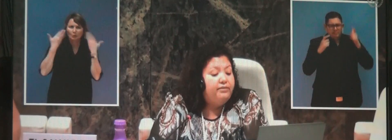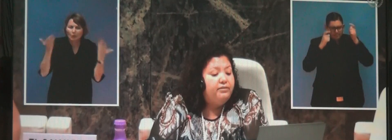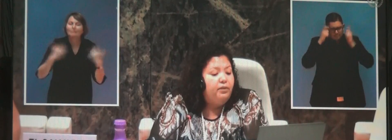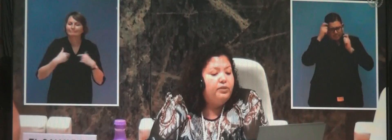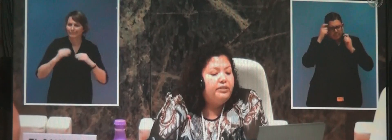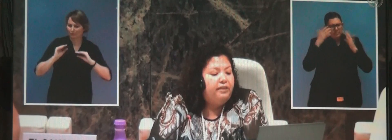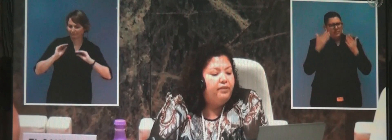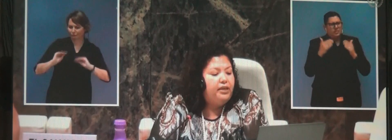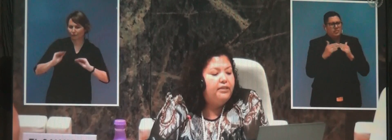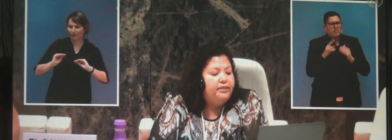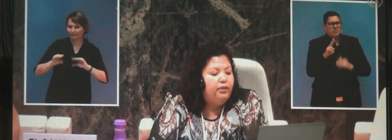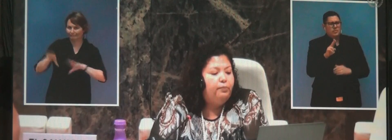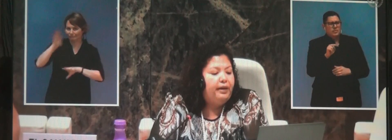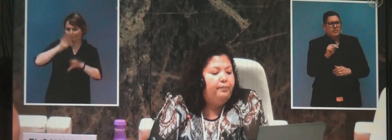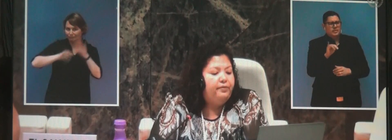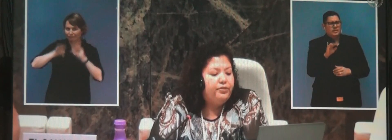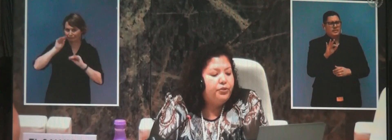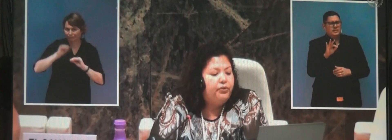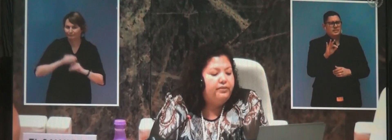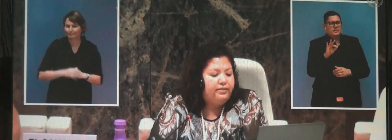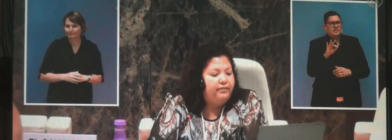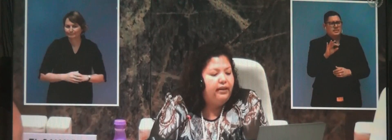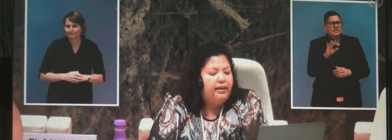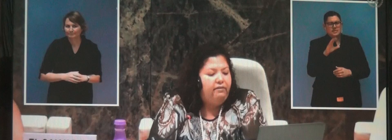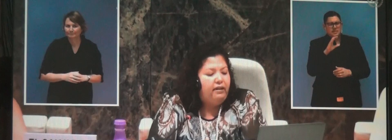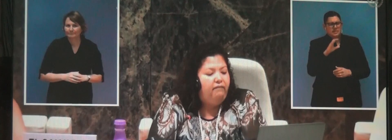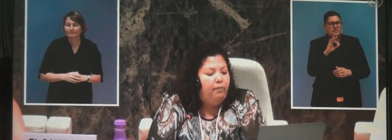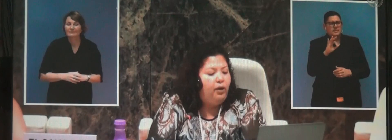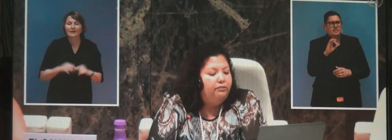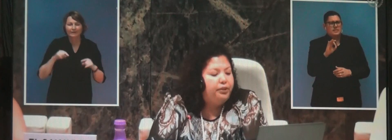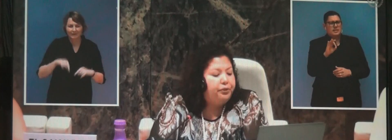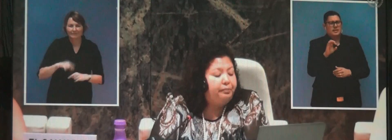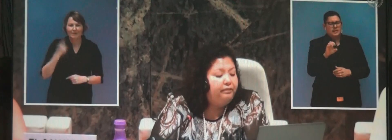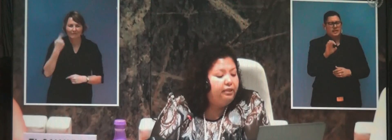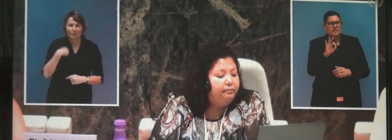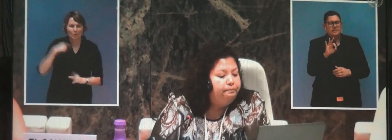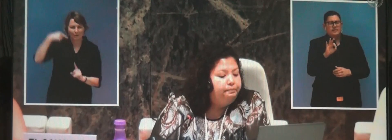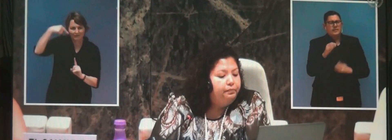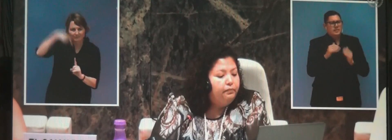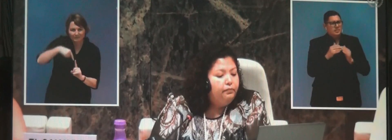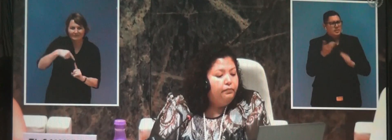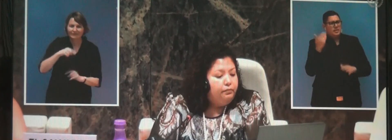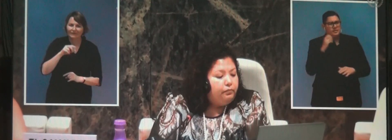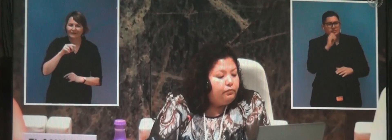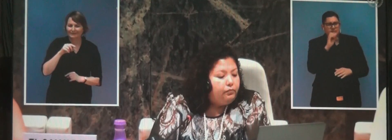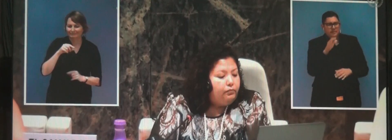la Infancia, UNICEF, y el Centro para la Prevención de Desastres, que ya hablamos anteriormente,